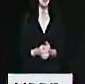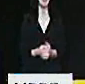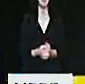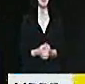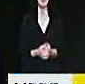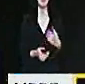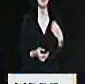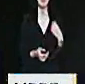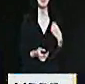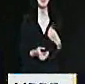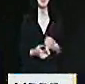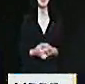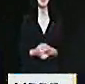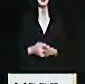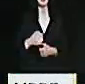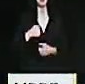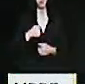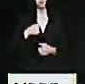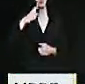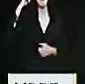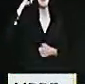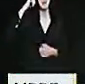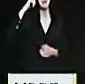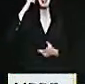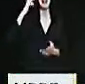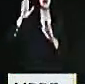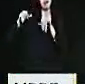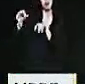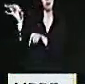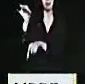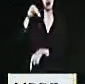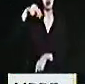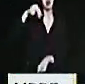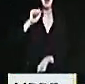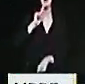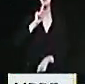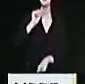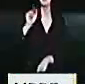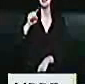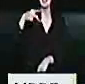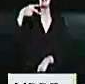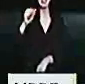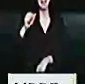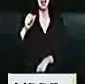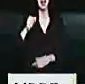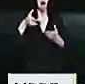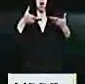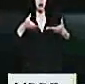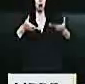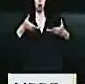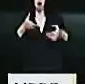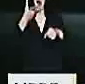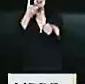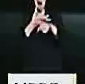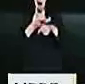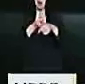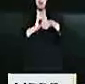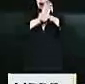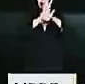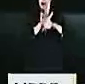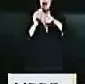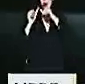No podía dejar de pensar lo que decía Natacha, que acabamos de tener un episodio que duró